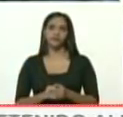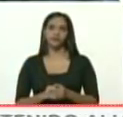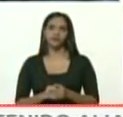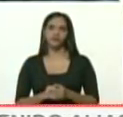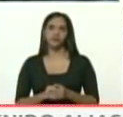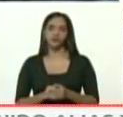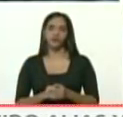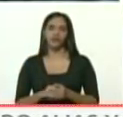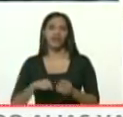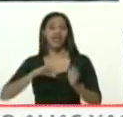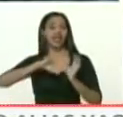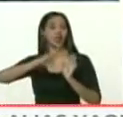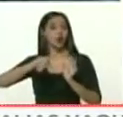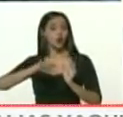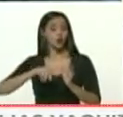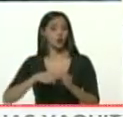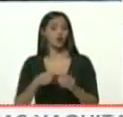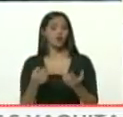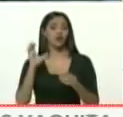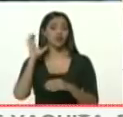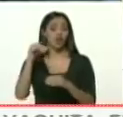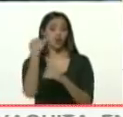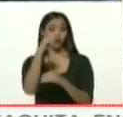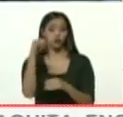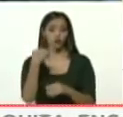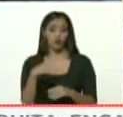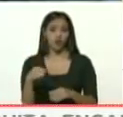en los saqueos que hubo en el estado Zulia,